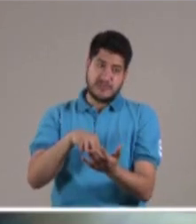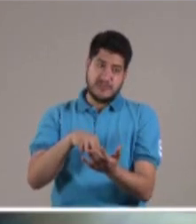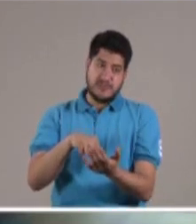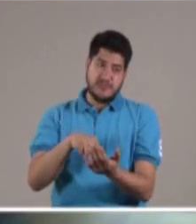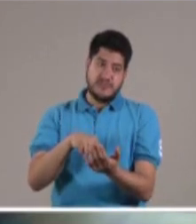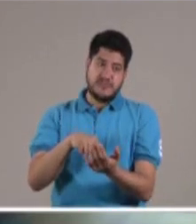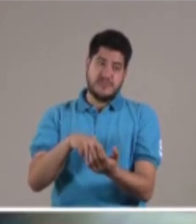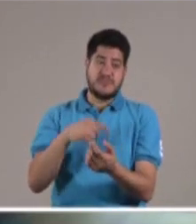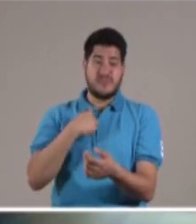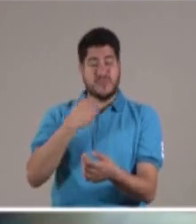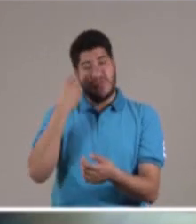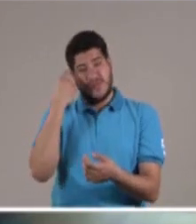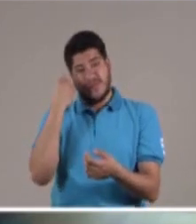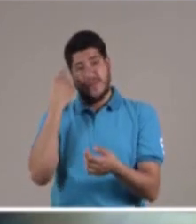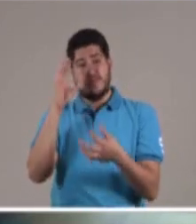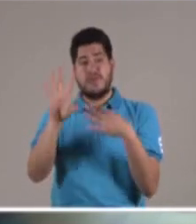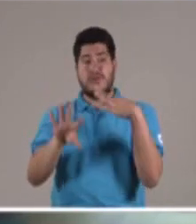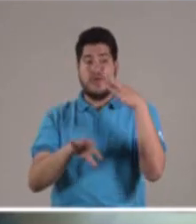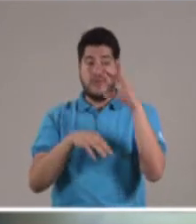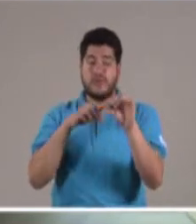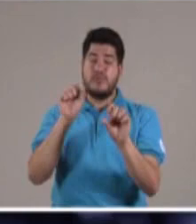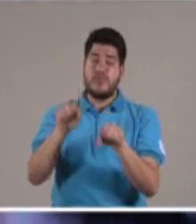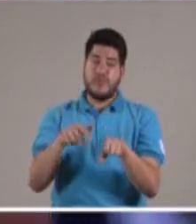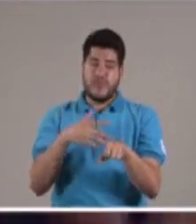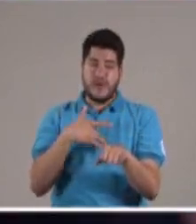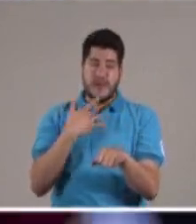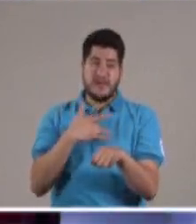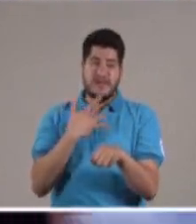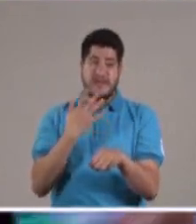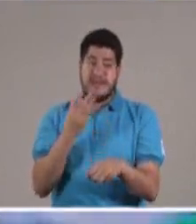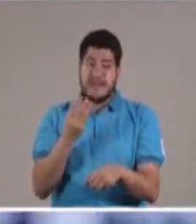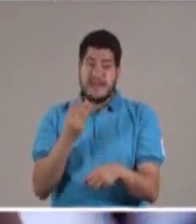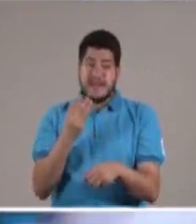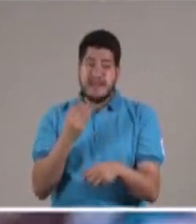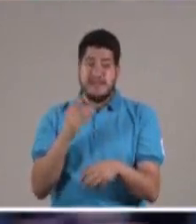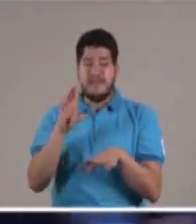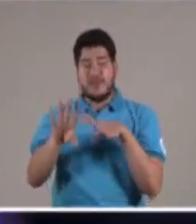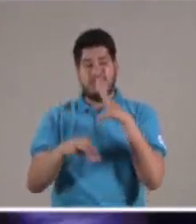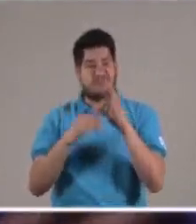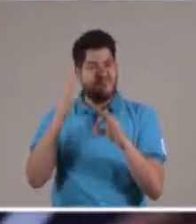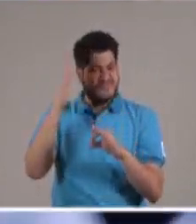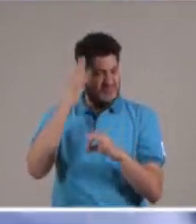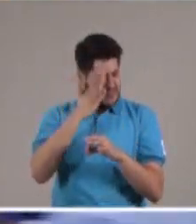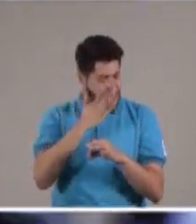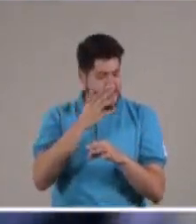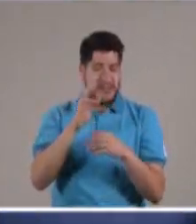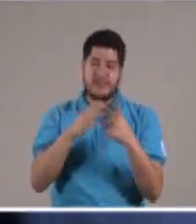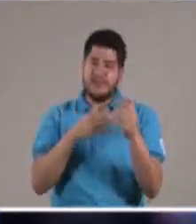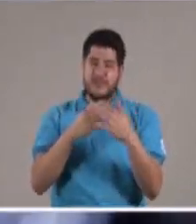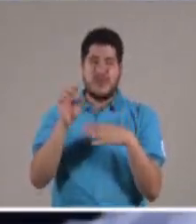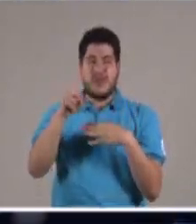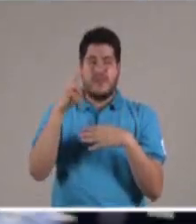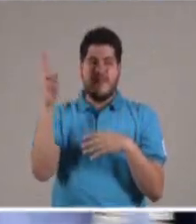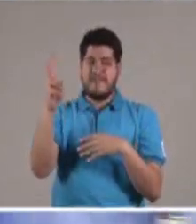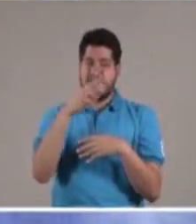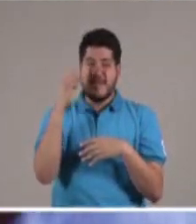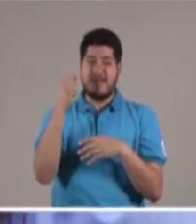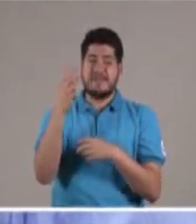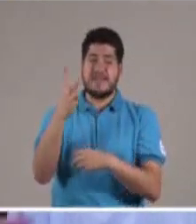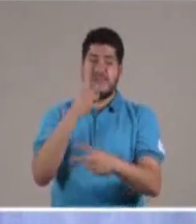entiendo que algunos pueden sentir temor algunos vergüenza pero vencelo y